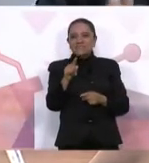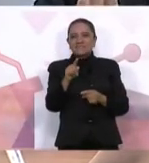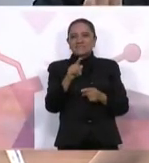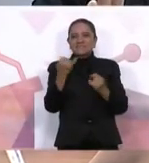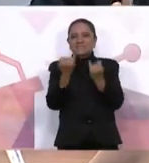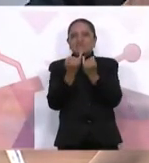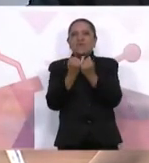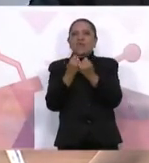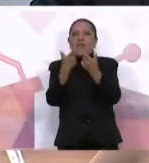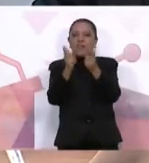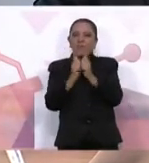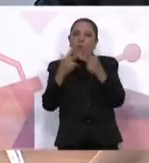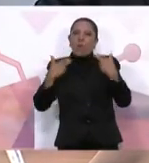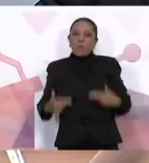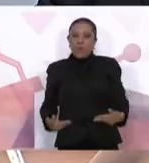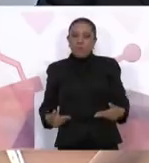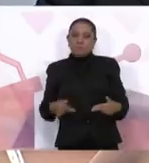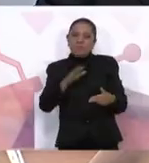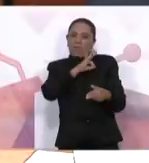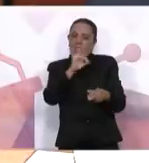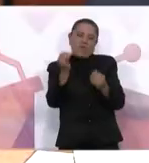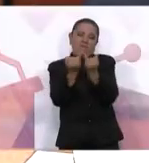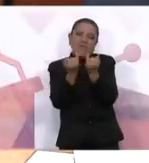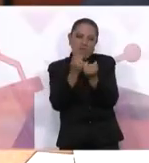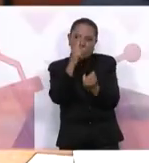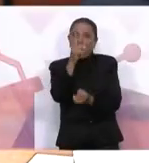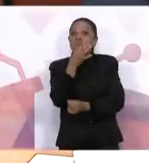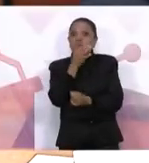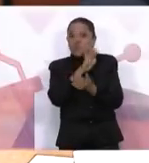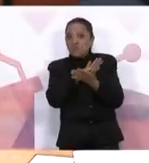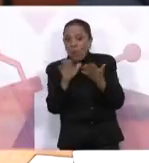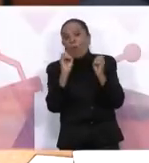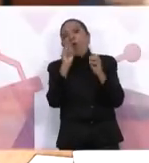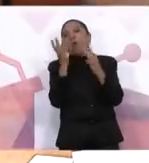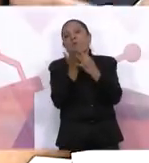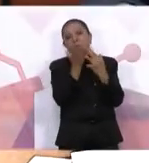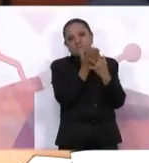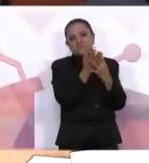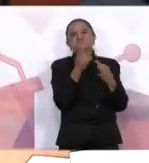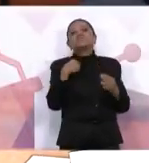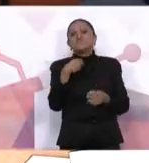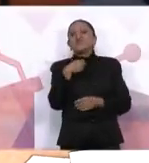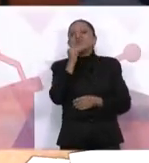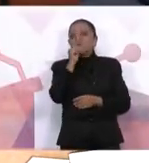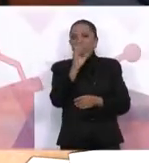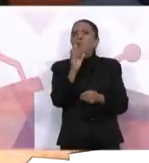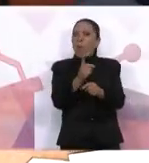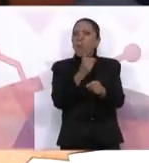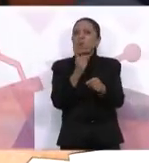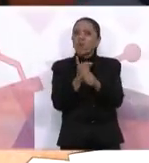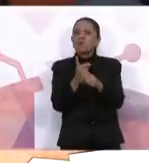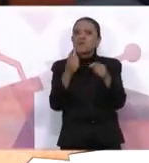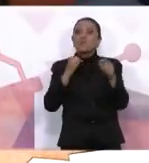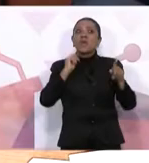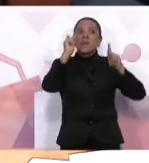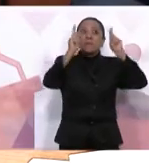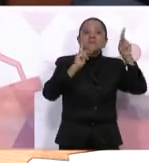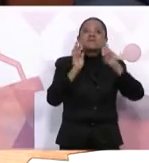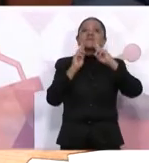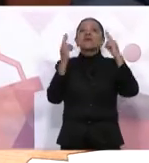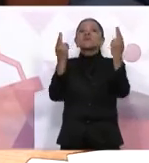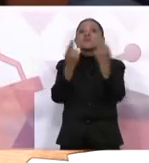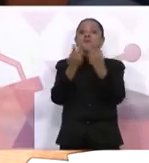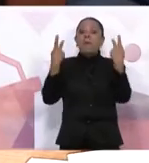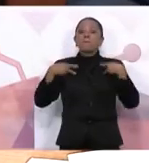de un jalón administrarla yo también tuve la oportunidad de reunirme con morelenses en el